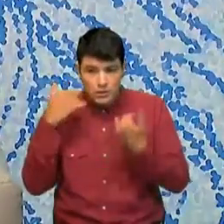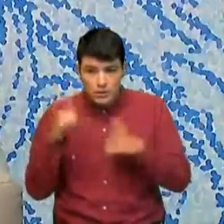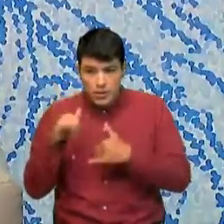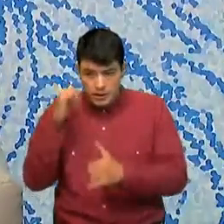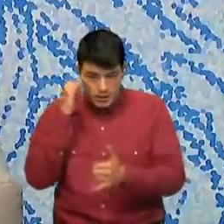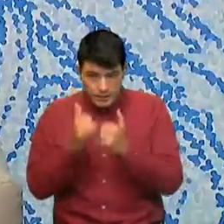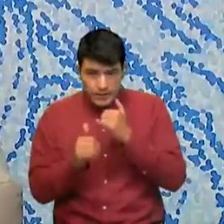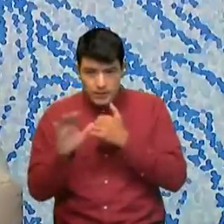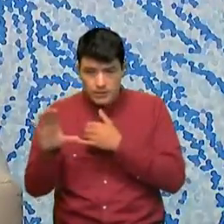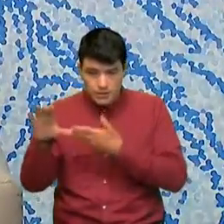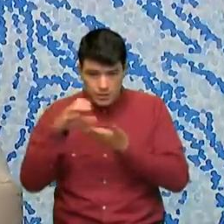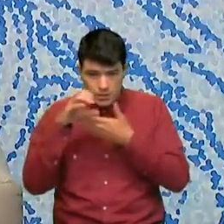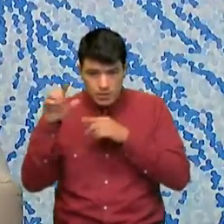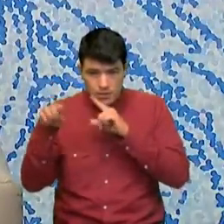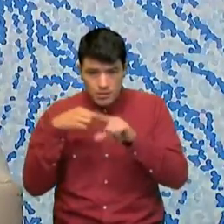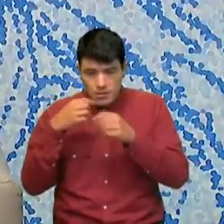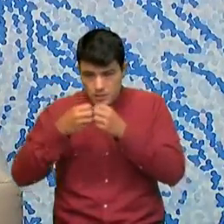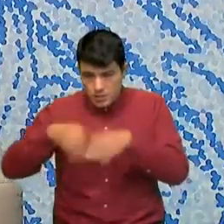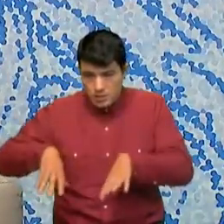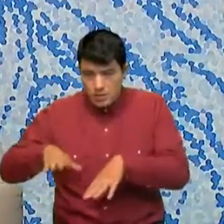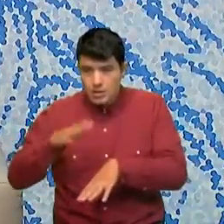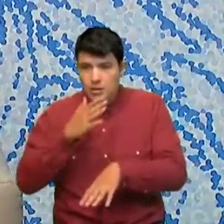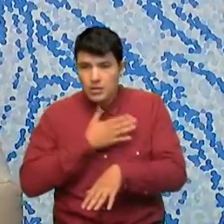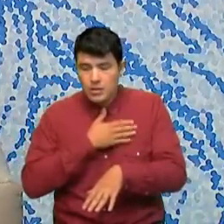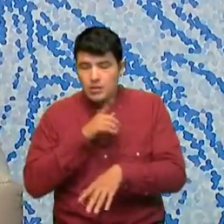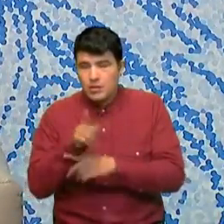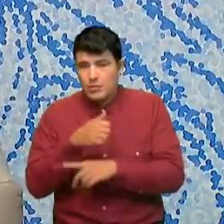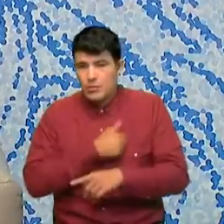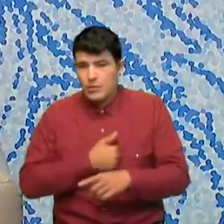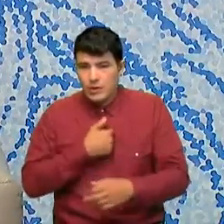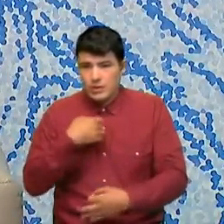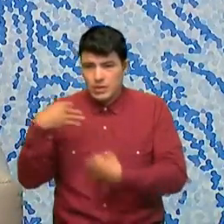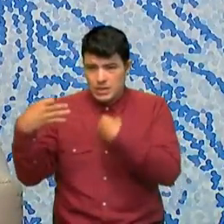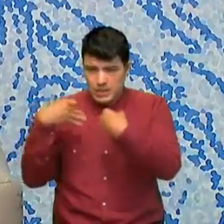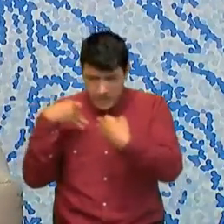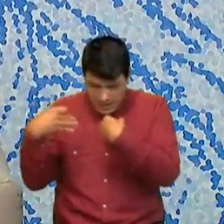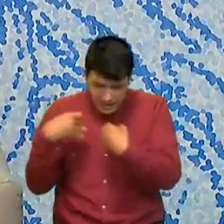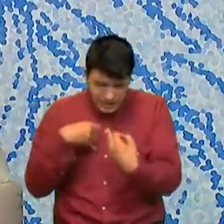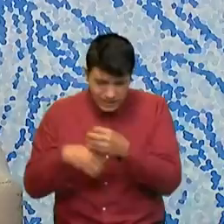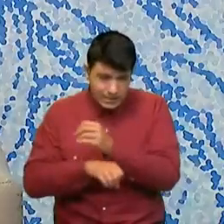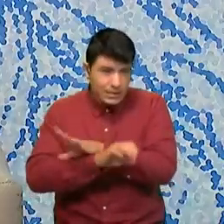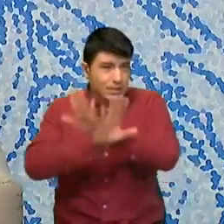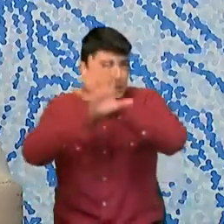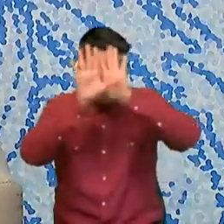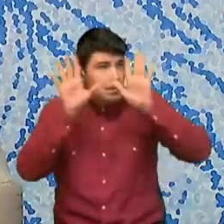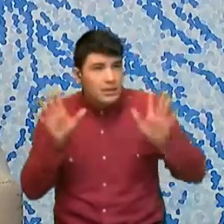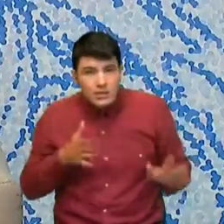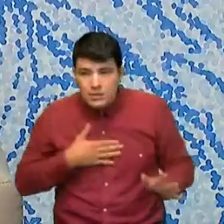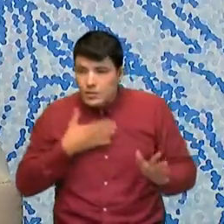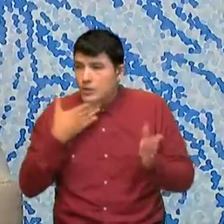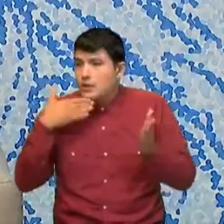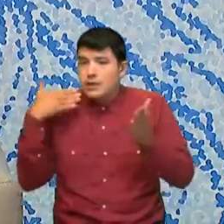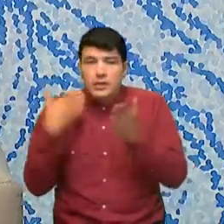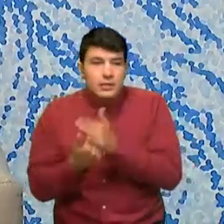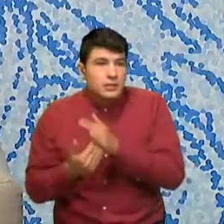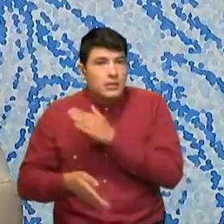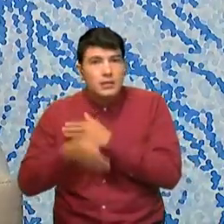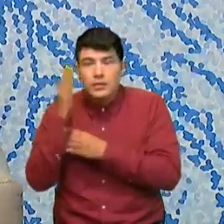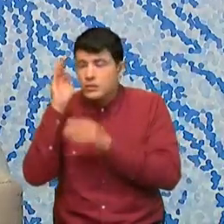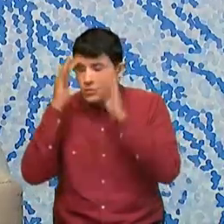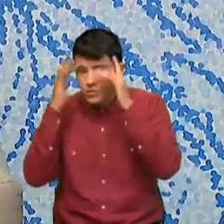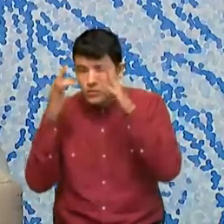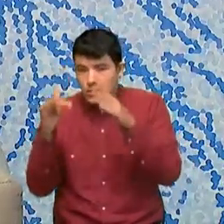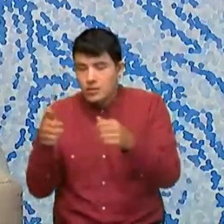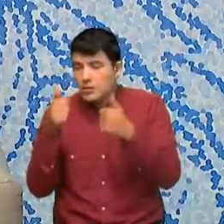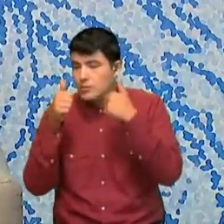cuenta, se me perdió. Entonces, háganme un favor si me pueden colaborar. Le agradezco, que Dios los bendiga, y